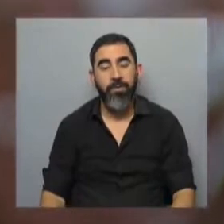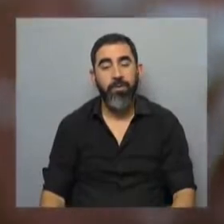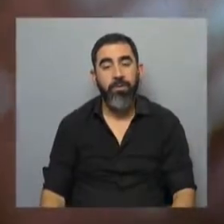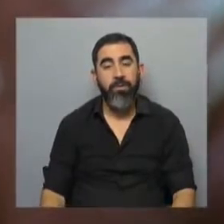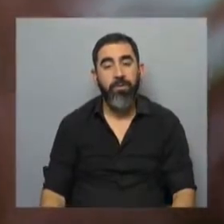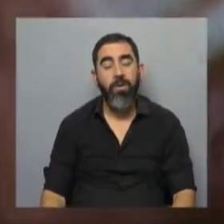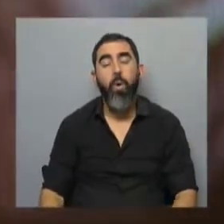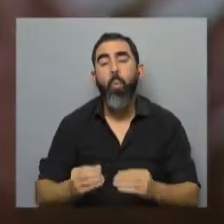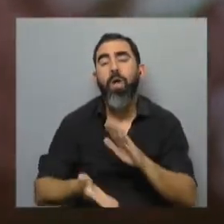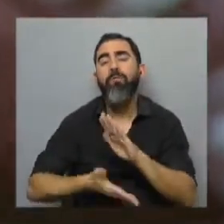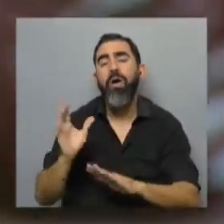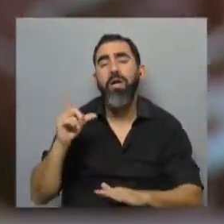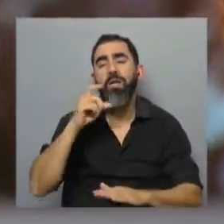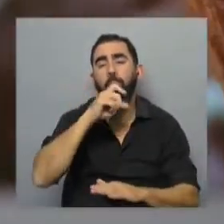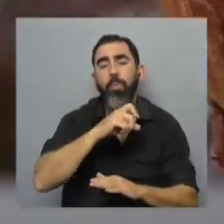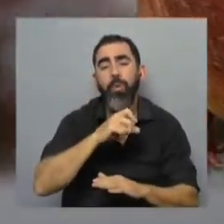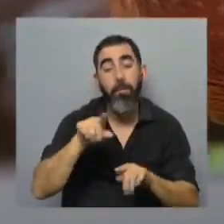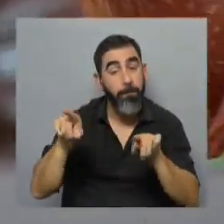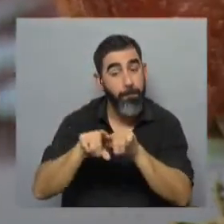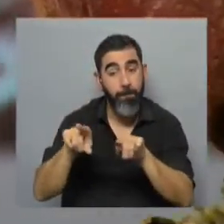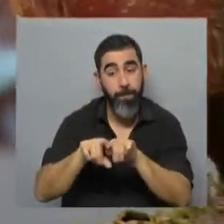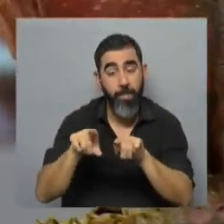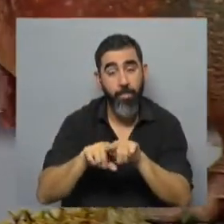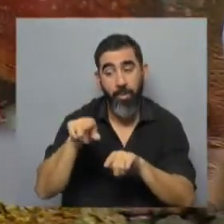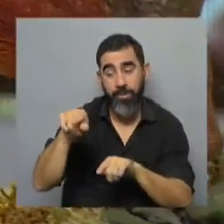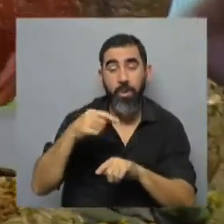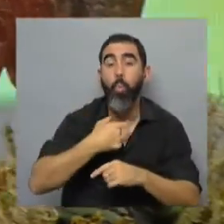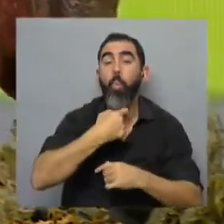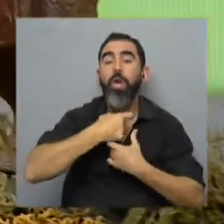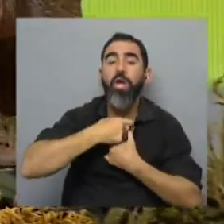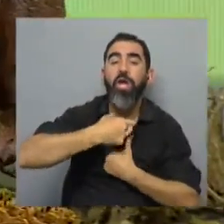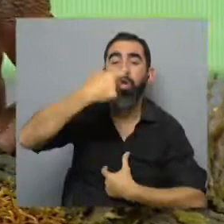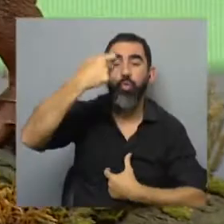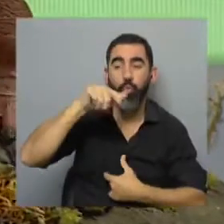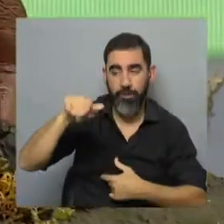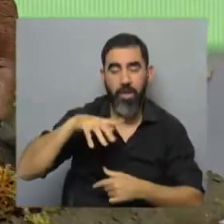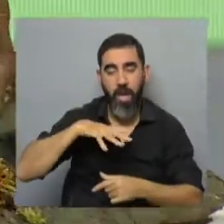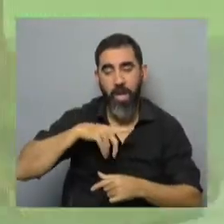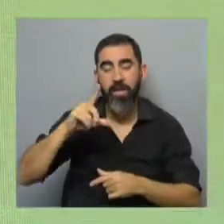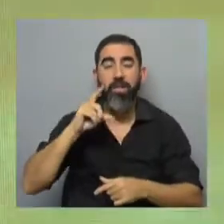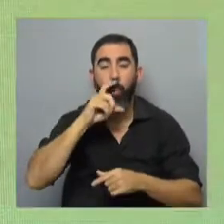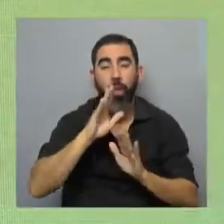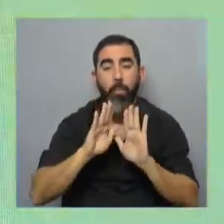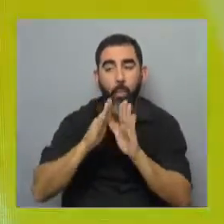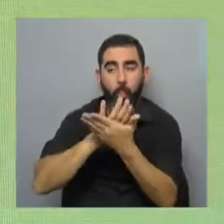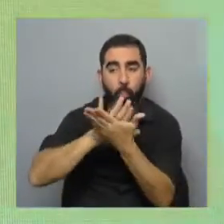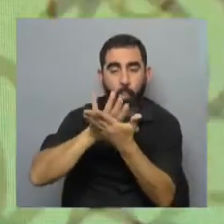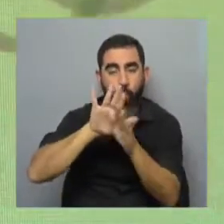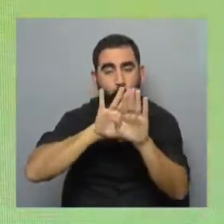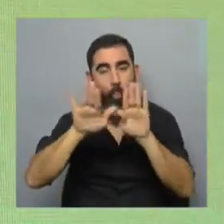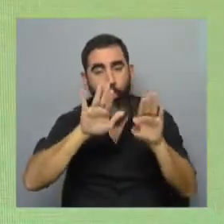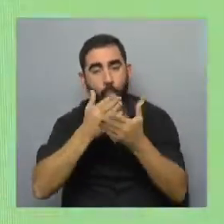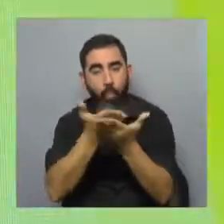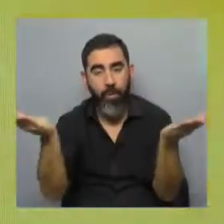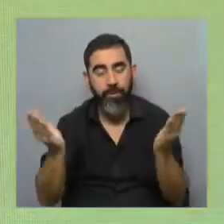a Tacuarembó, qué especie es? Es ese mismo, el Dicraeosaurus, el de cuello largo, el saurópodo, que ese se tiene